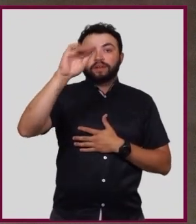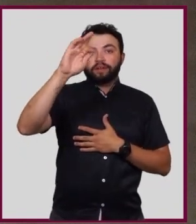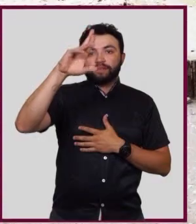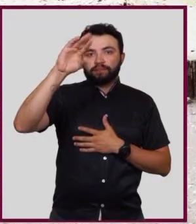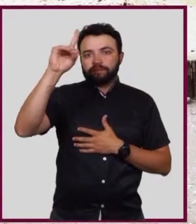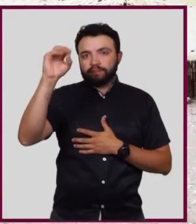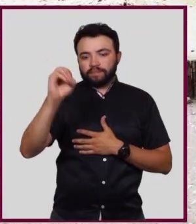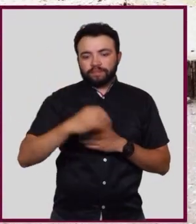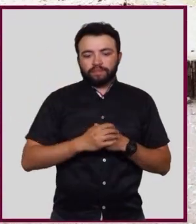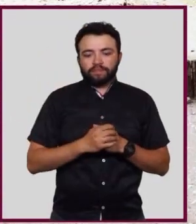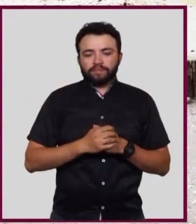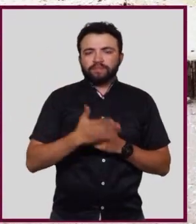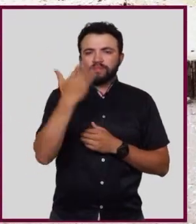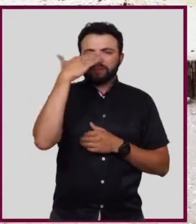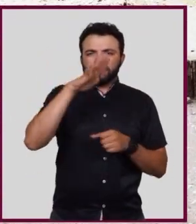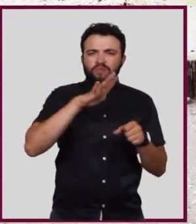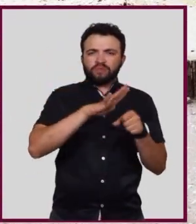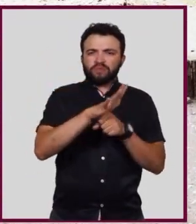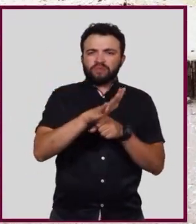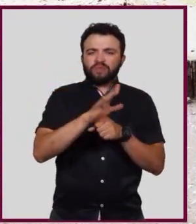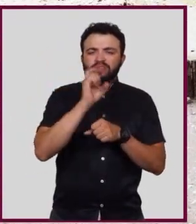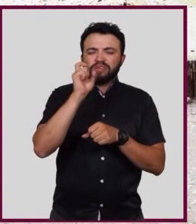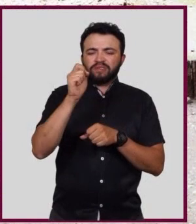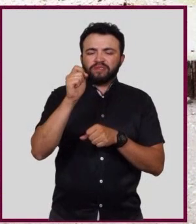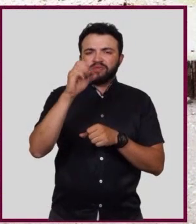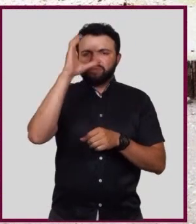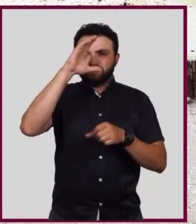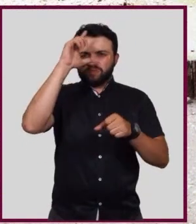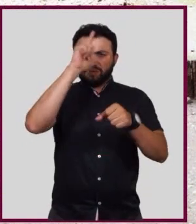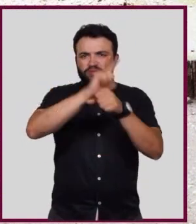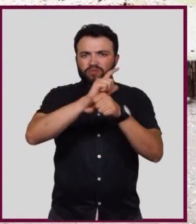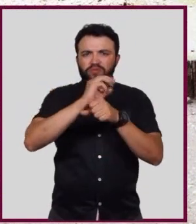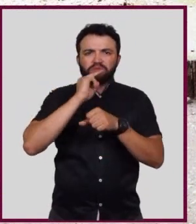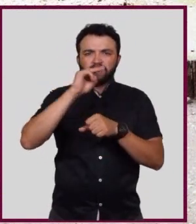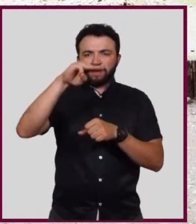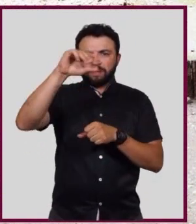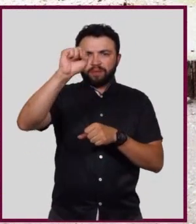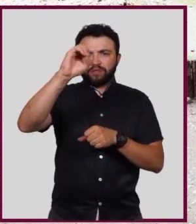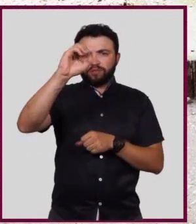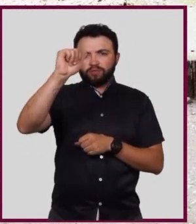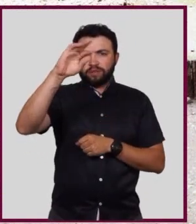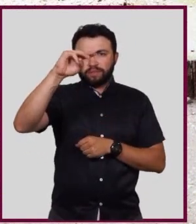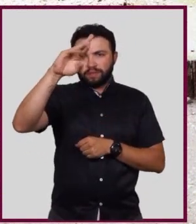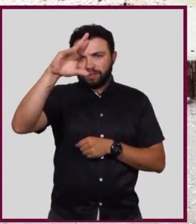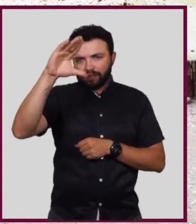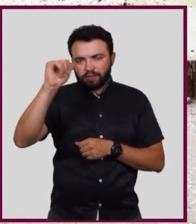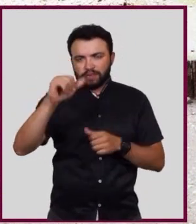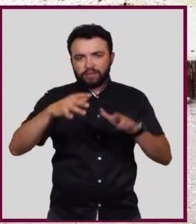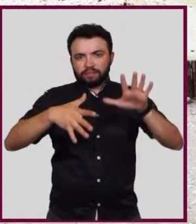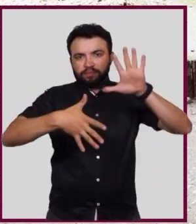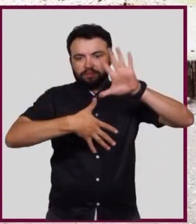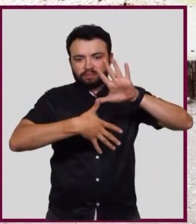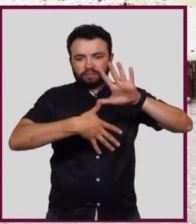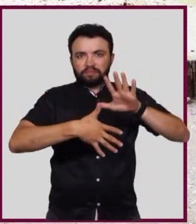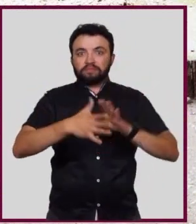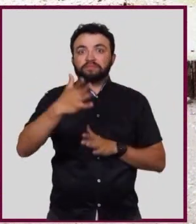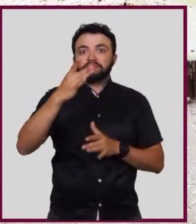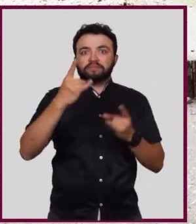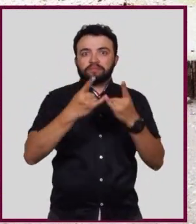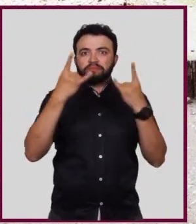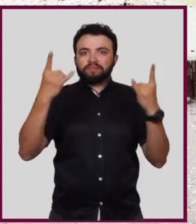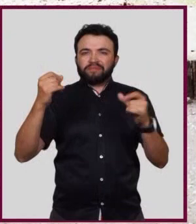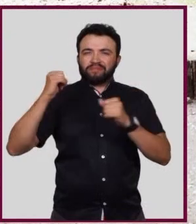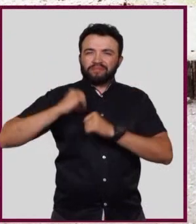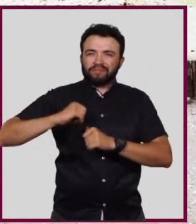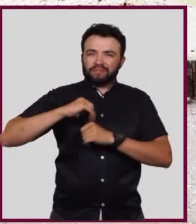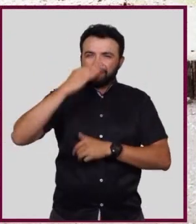Gutiérrez. ¿Saben cuál es considerada la cultura madre de Mesoamérica? Hoy, en De los Tesoros a la Memoria, vamos